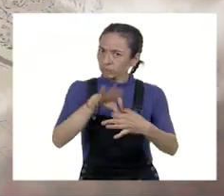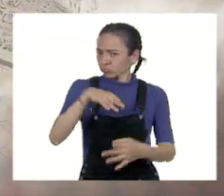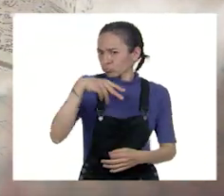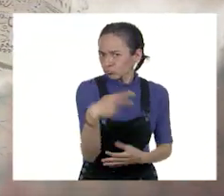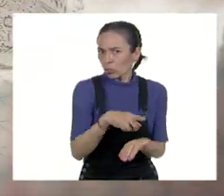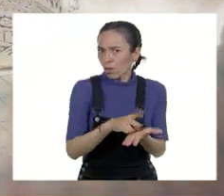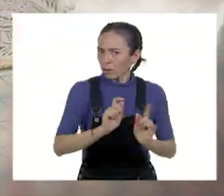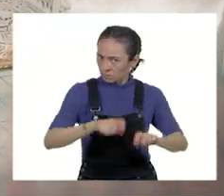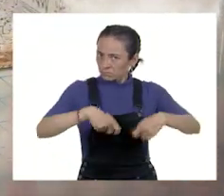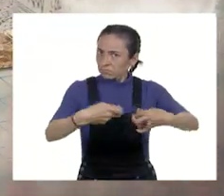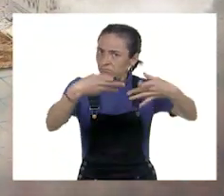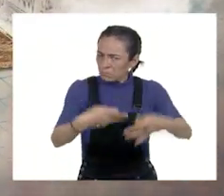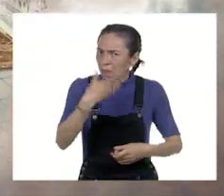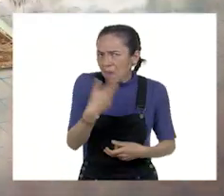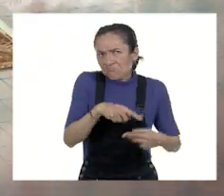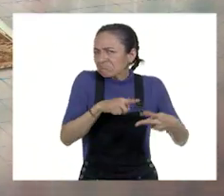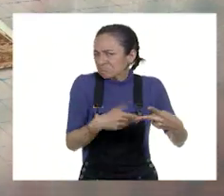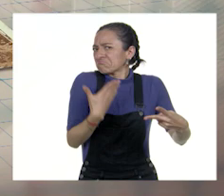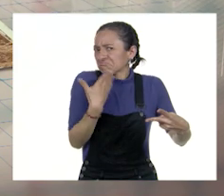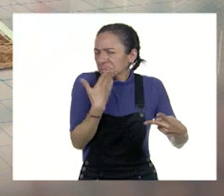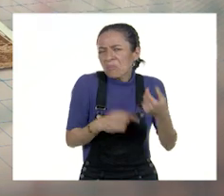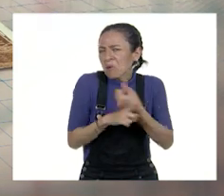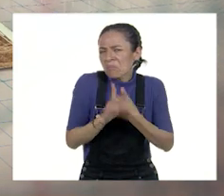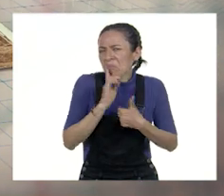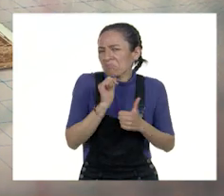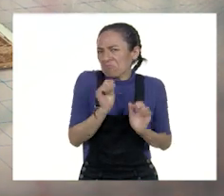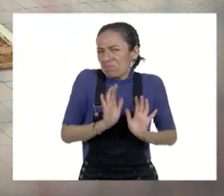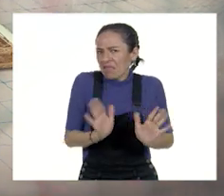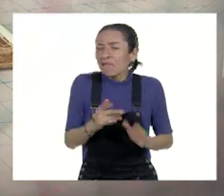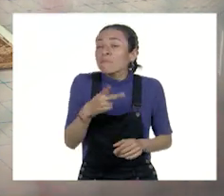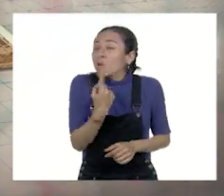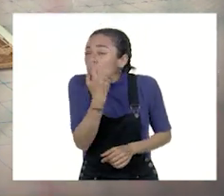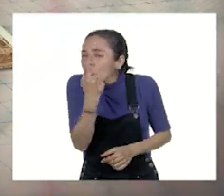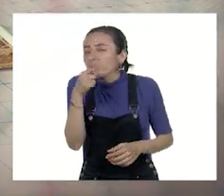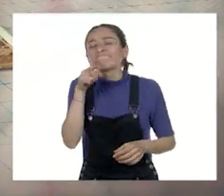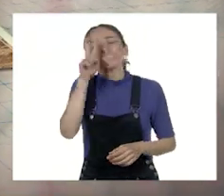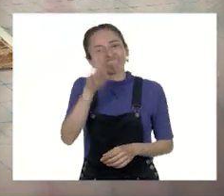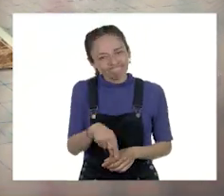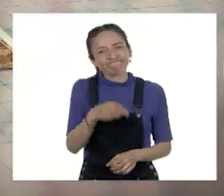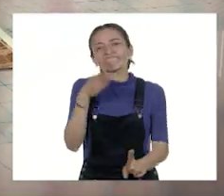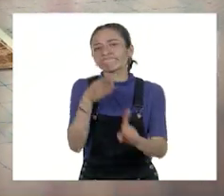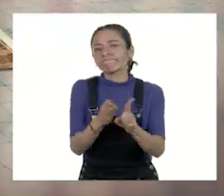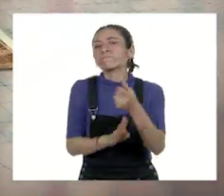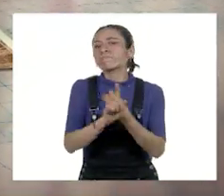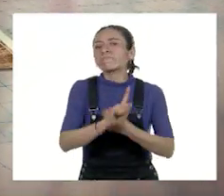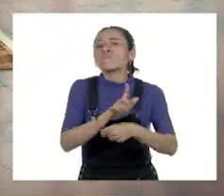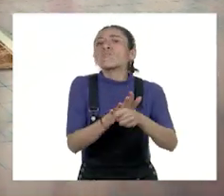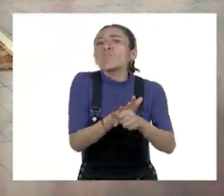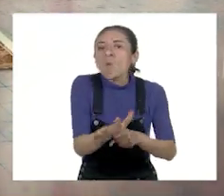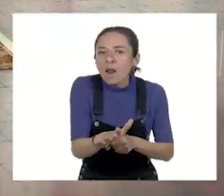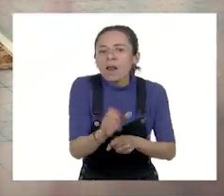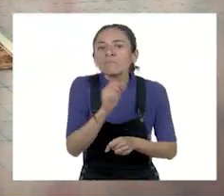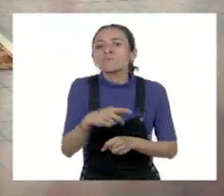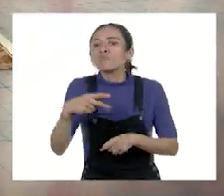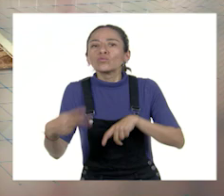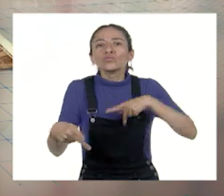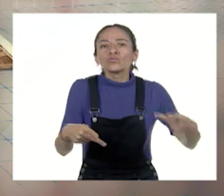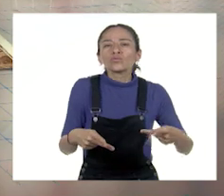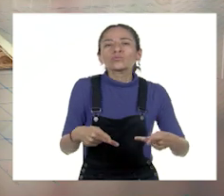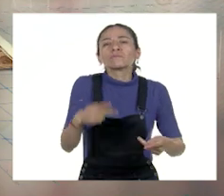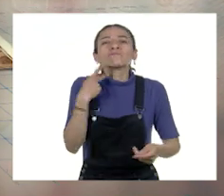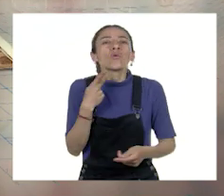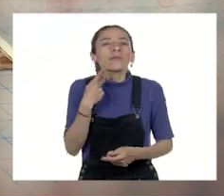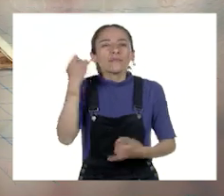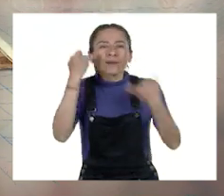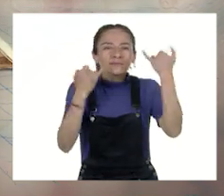representó gran problema. El principal foco de conflicto que enfrentó a los constitucionalistas tenía que ver con las diferencias políticas entre las